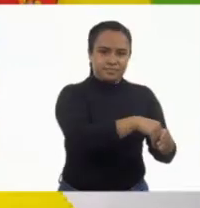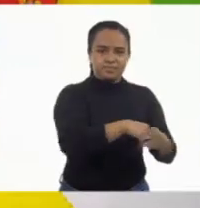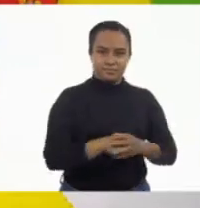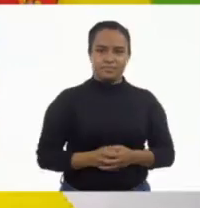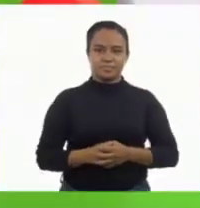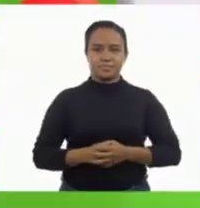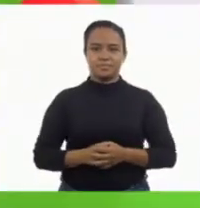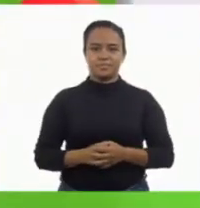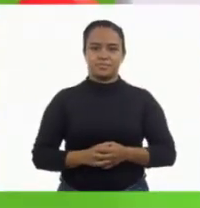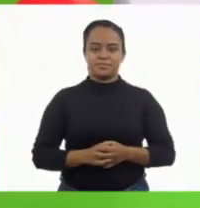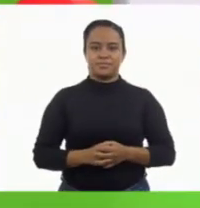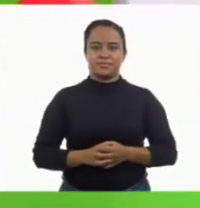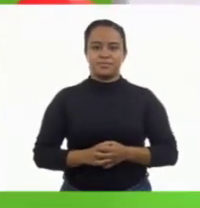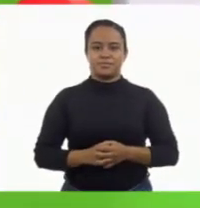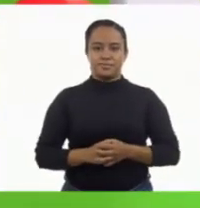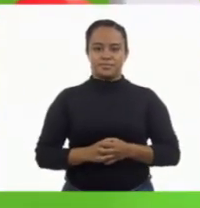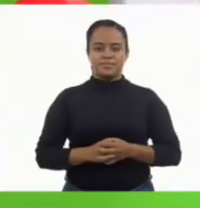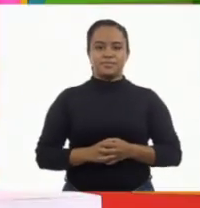tan!